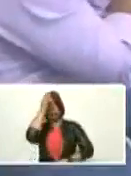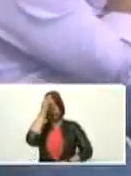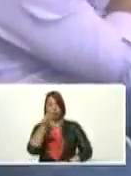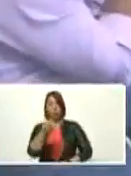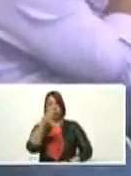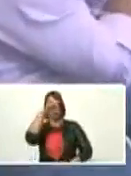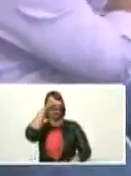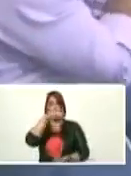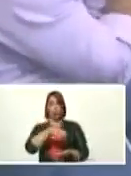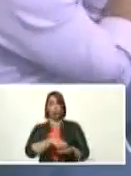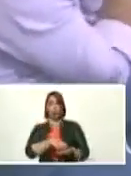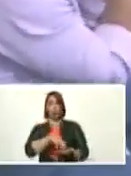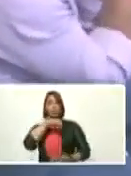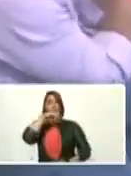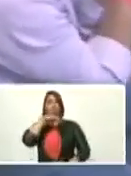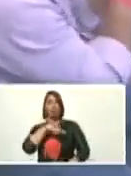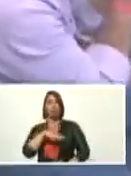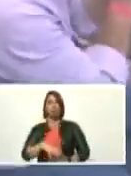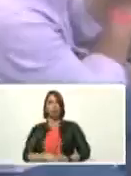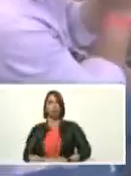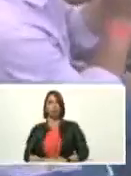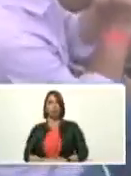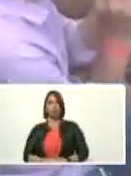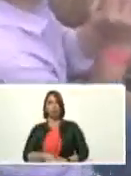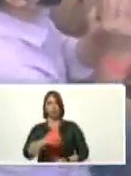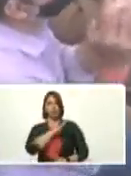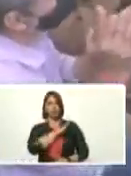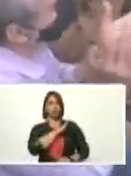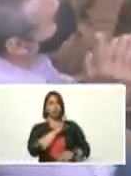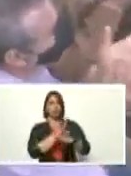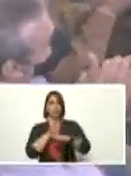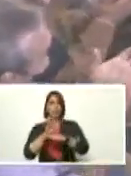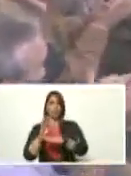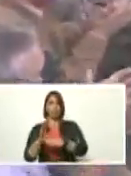de Estado de la Historia, del Patrimonio